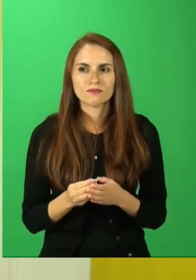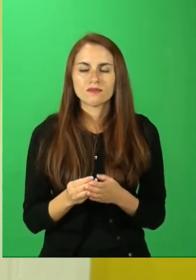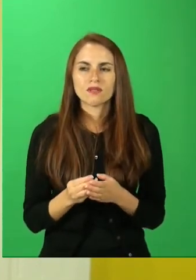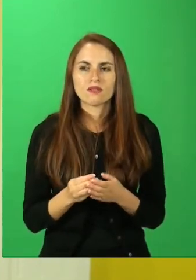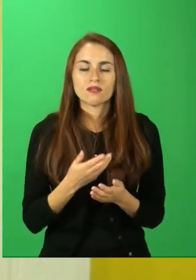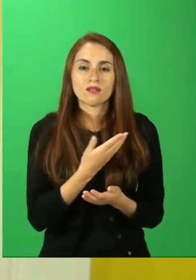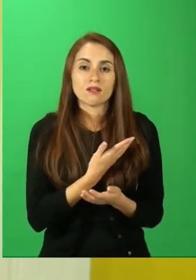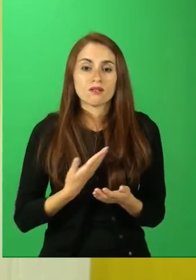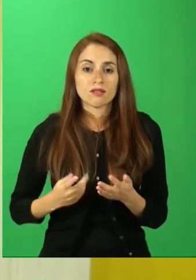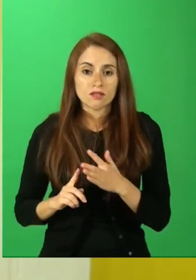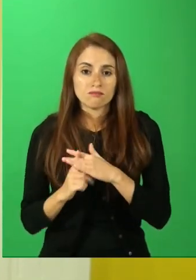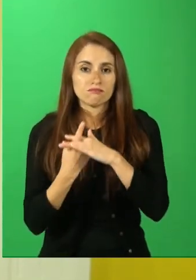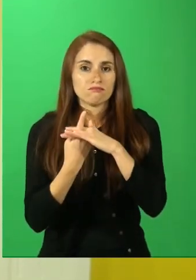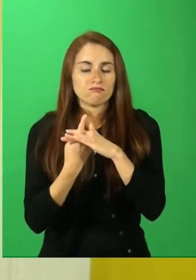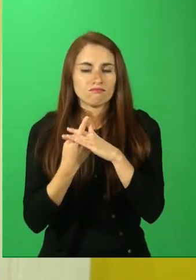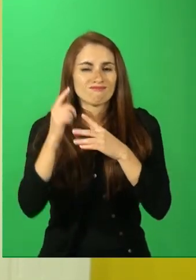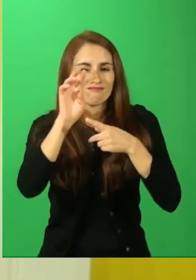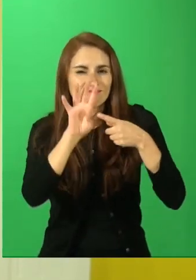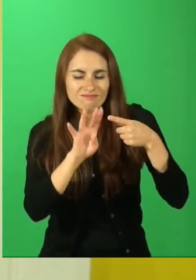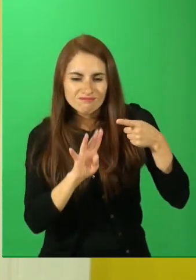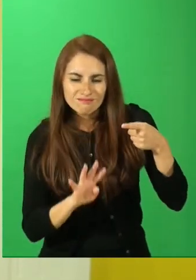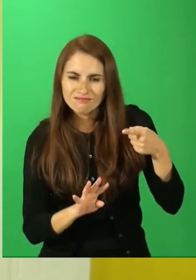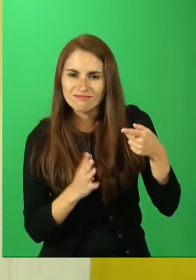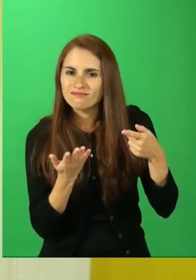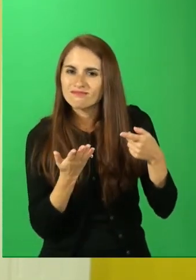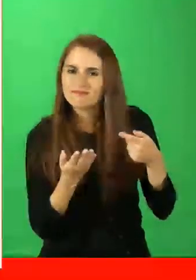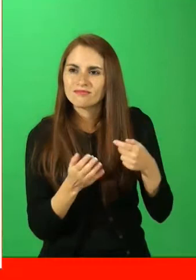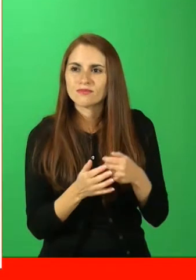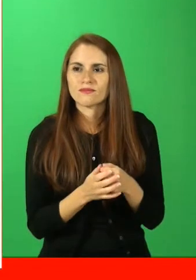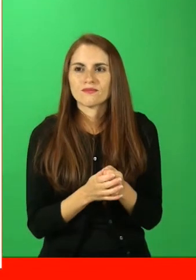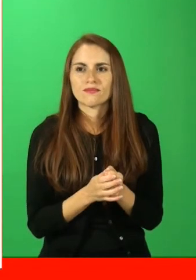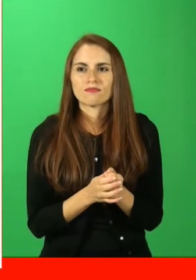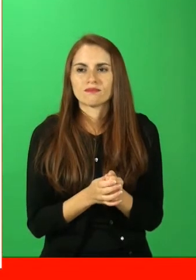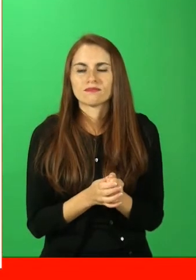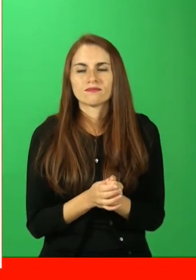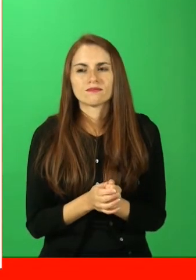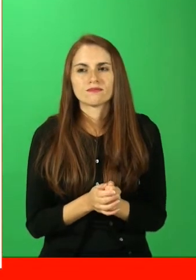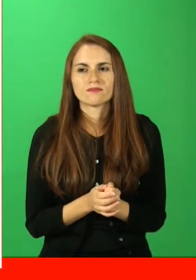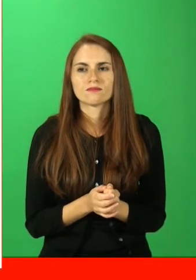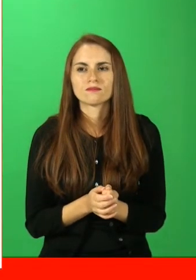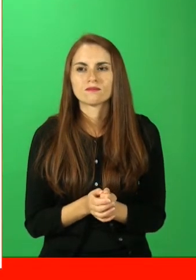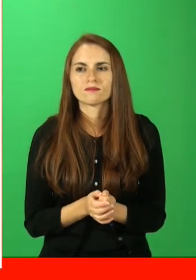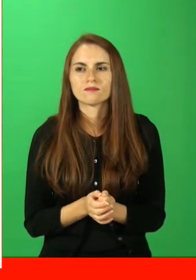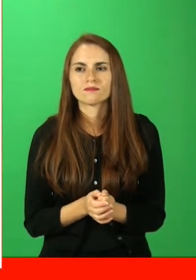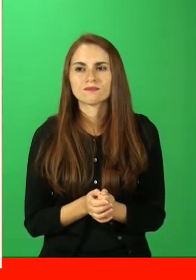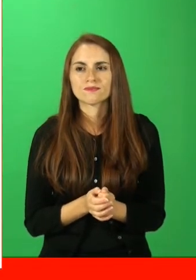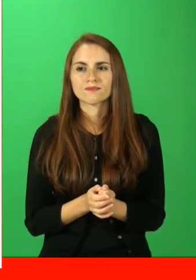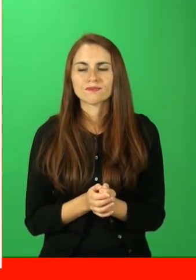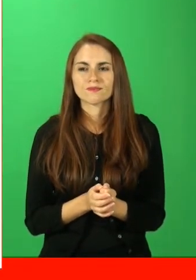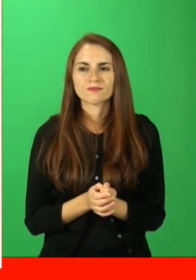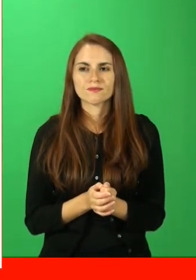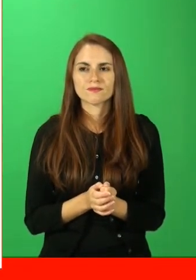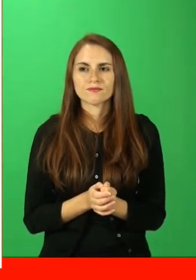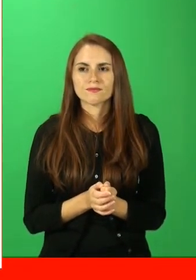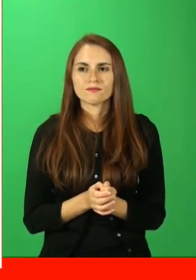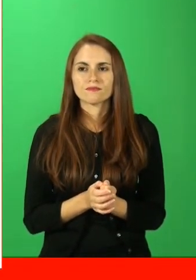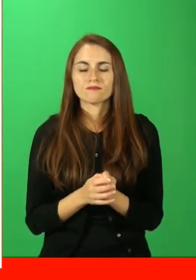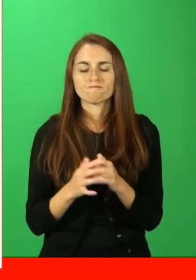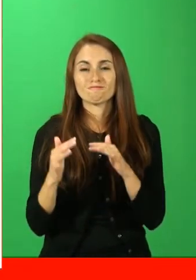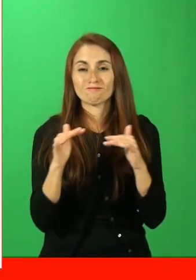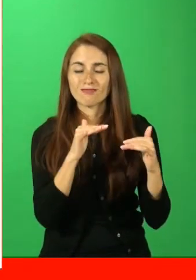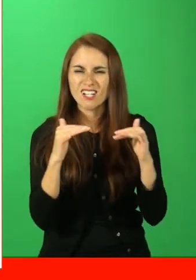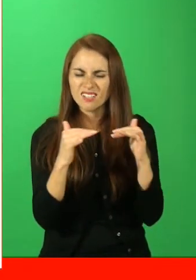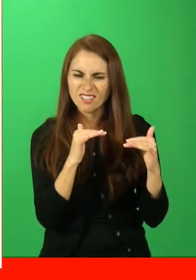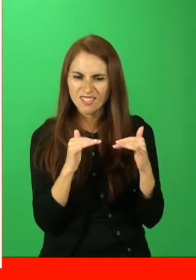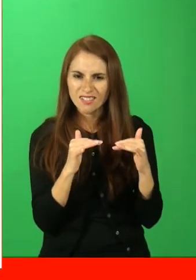gobierno es muy similar a lo que vimos antes con los fascistas. Tenemos que la guerra había generado